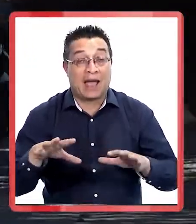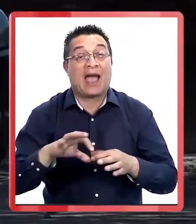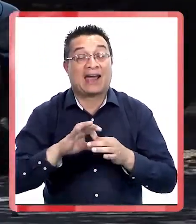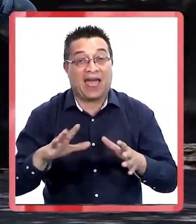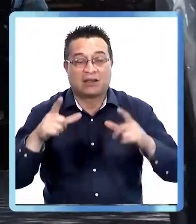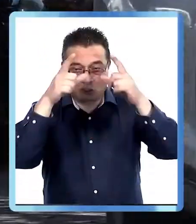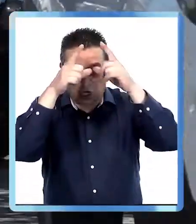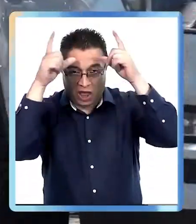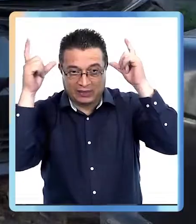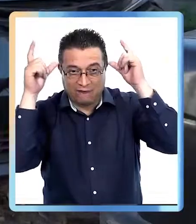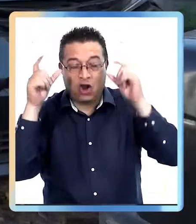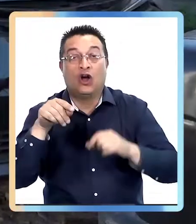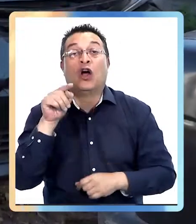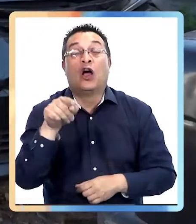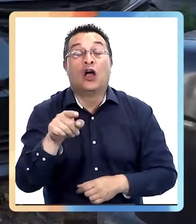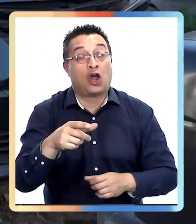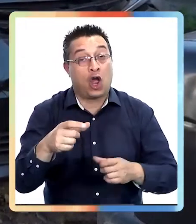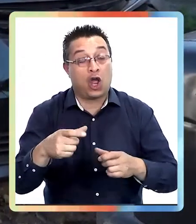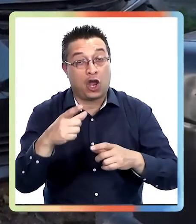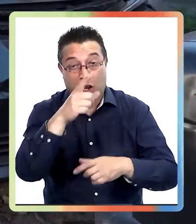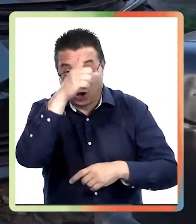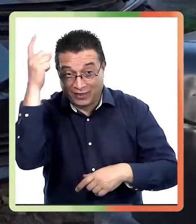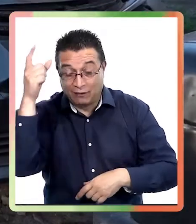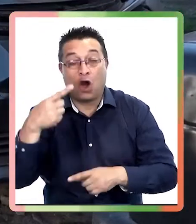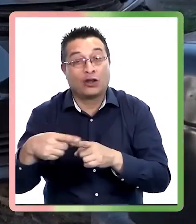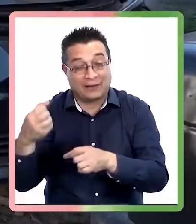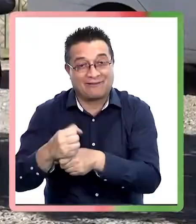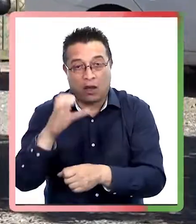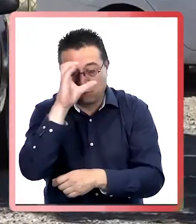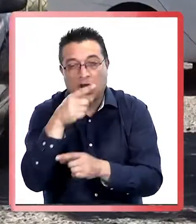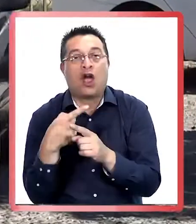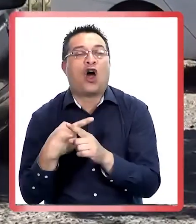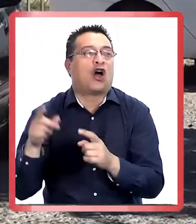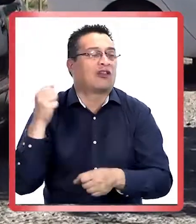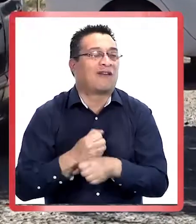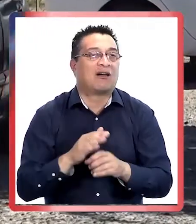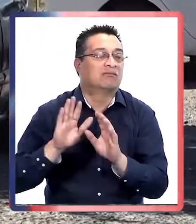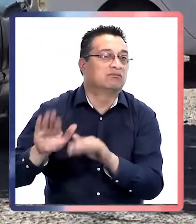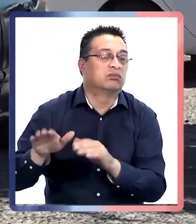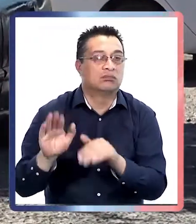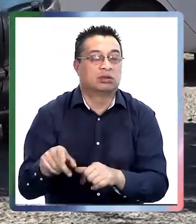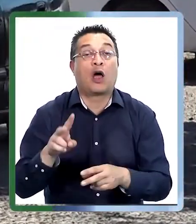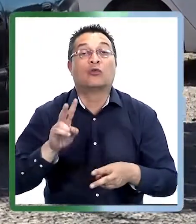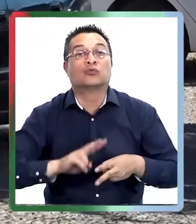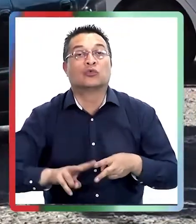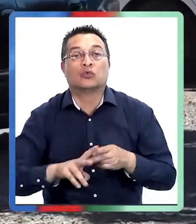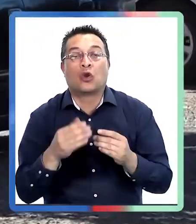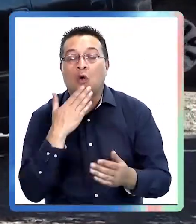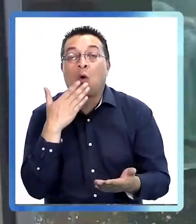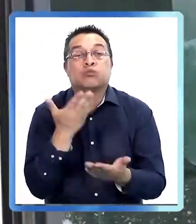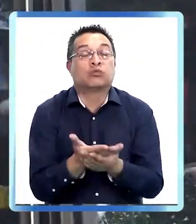en el gremio de los colectivos. Muchos trabajadores han buscado nuevas alternativas laborales. Una de las soluciones